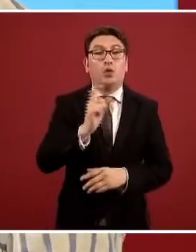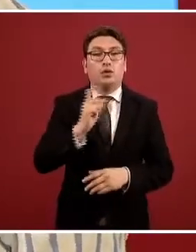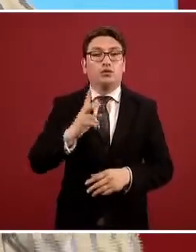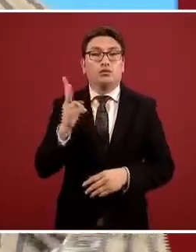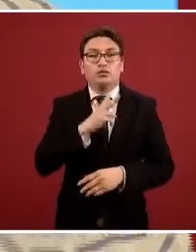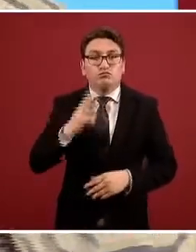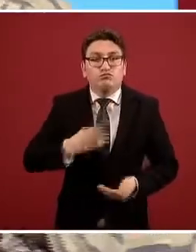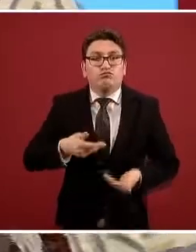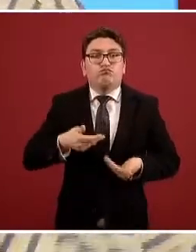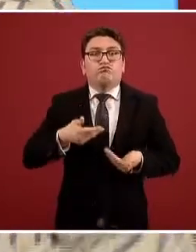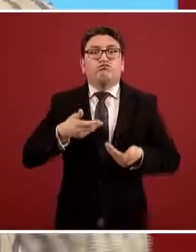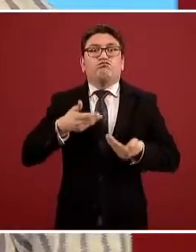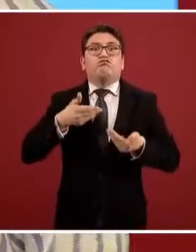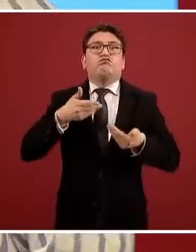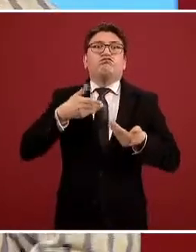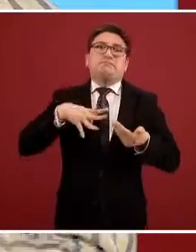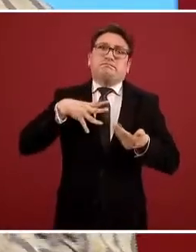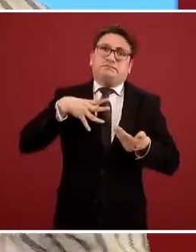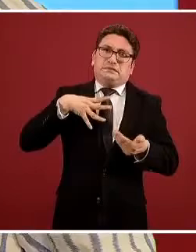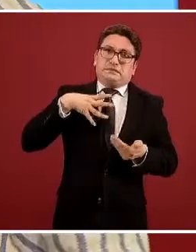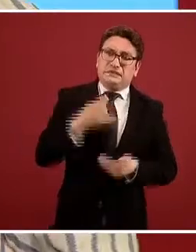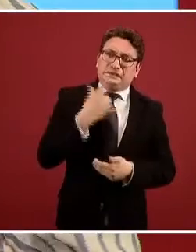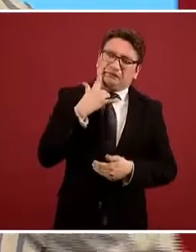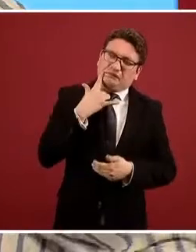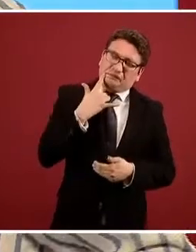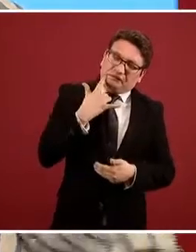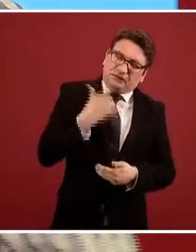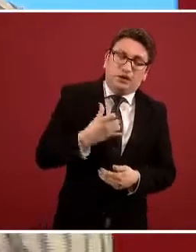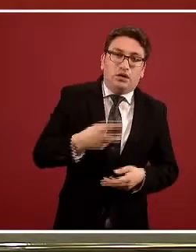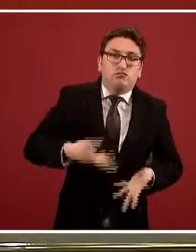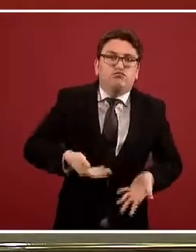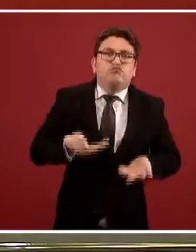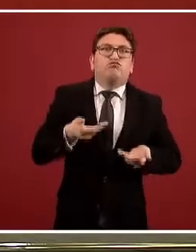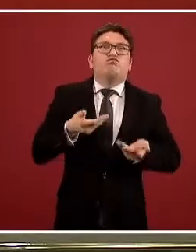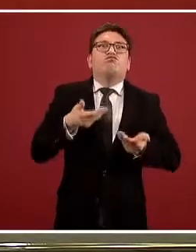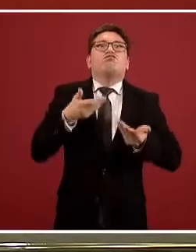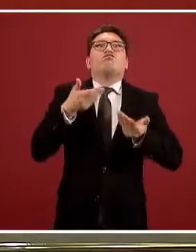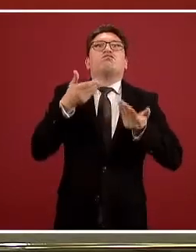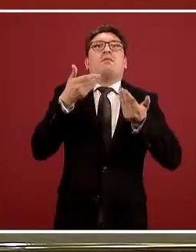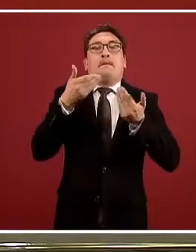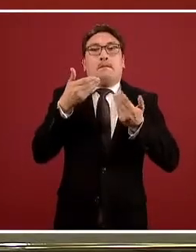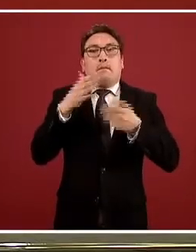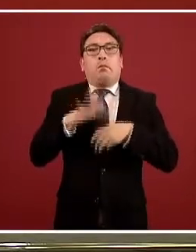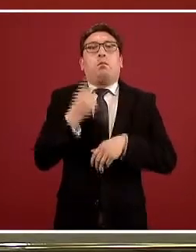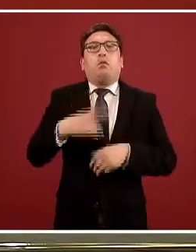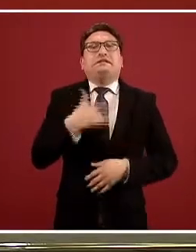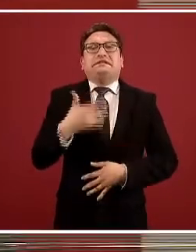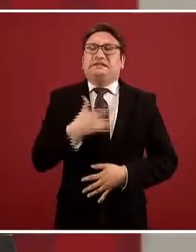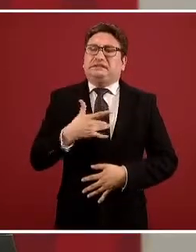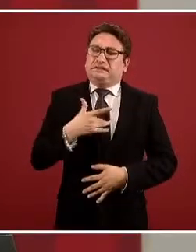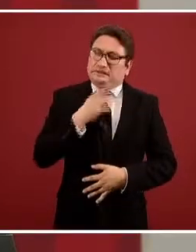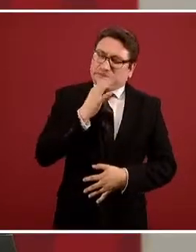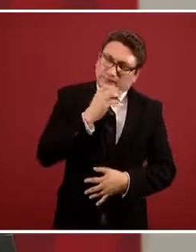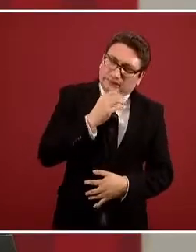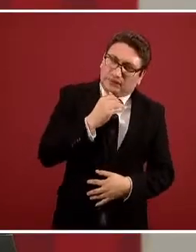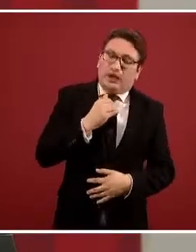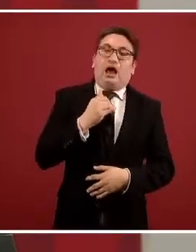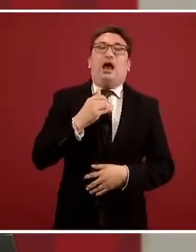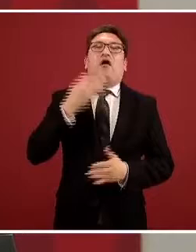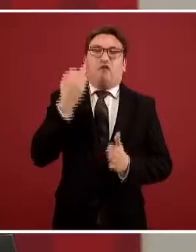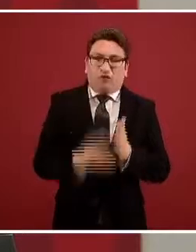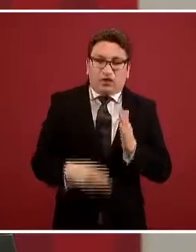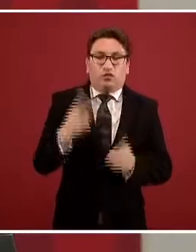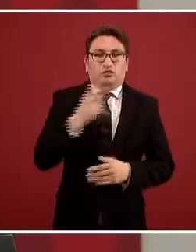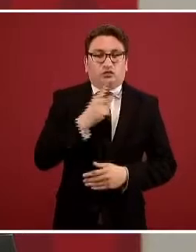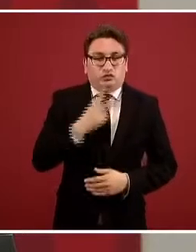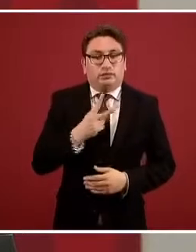respirar, tener que respirar intensamente porque eso se percibe que no se está teniendo suficiencia del